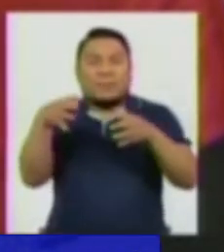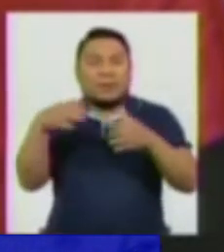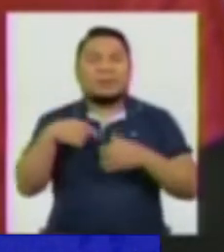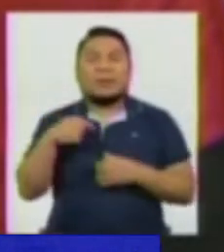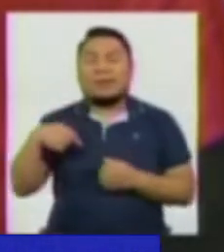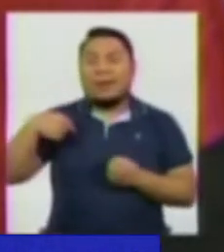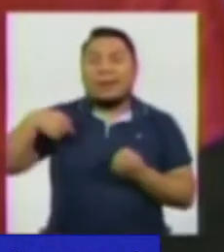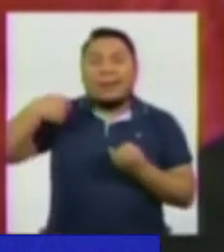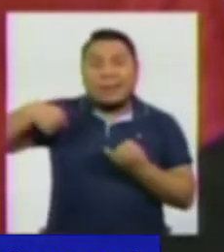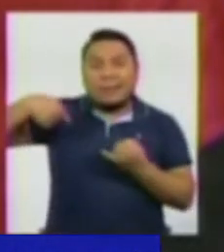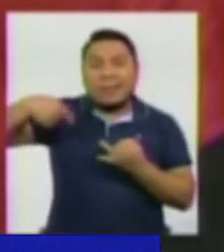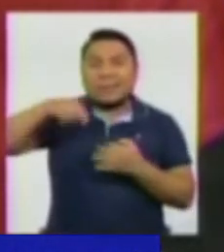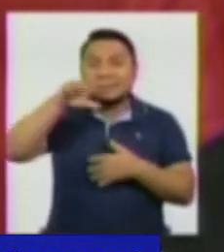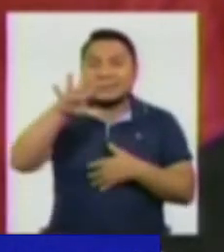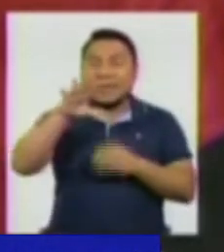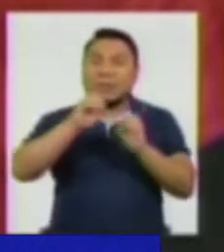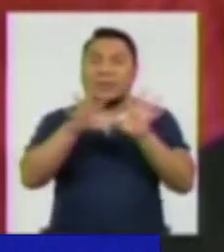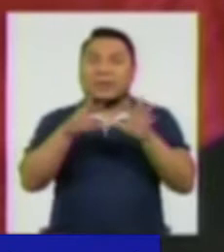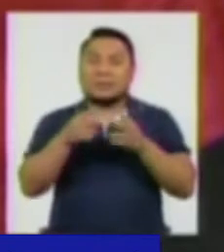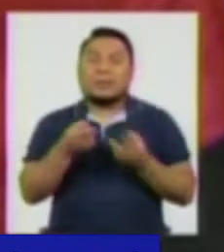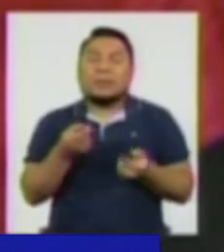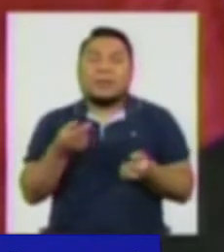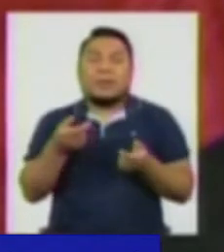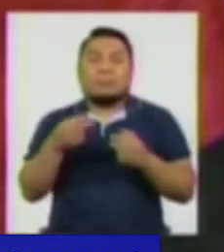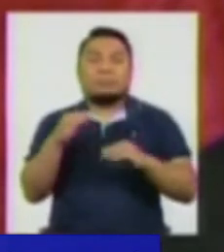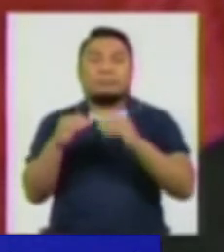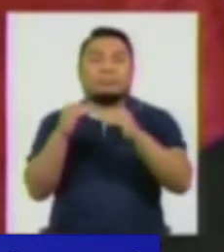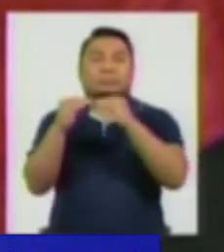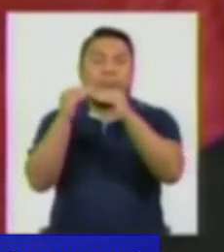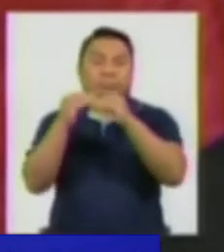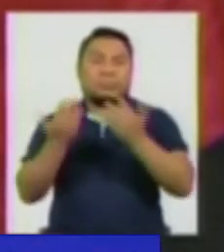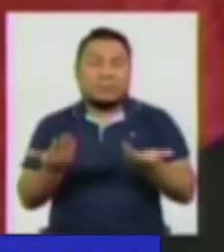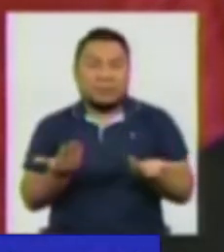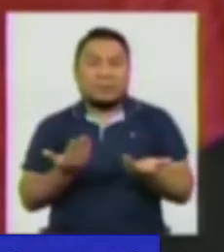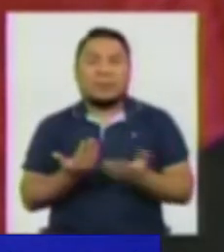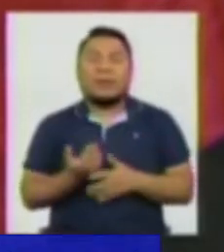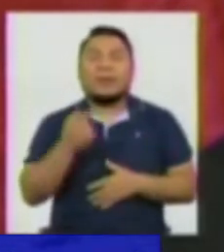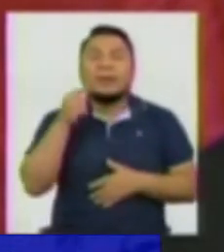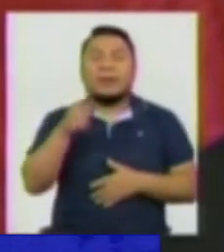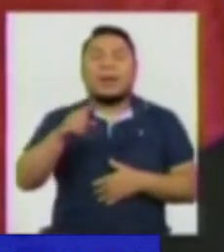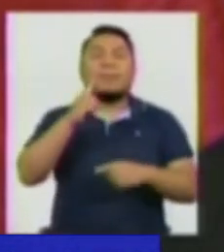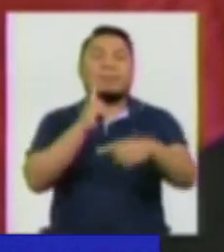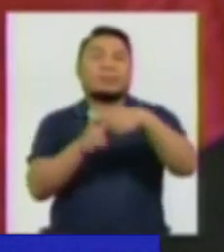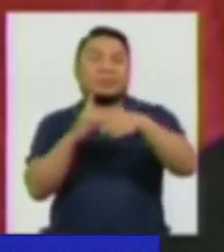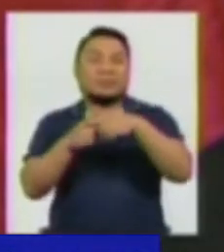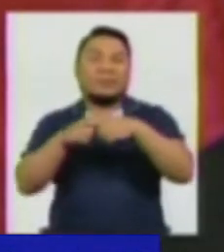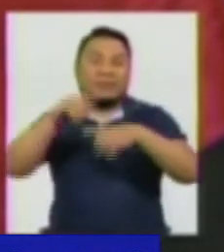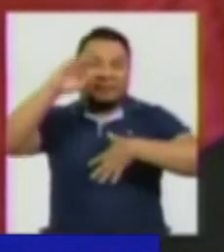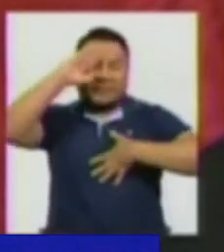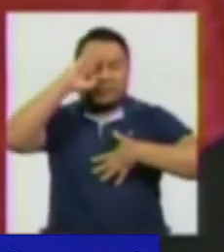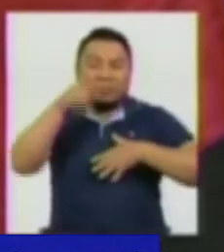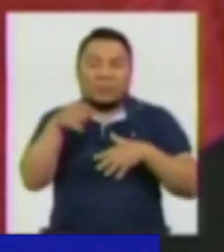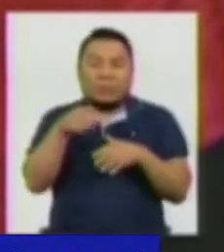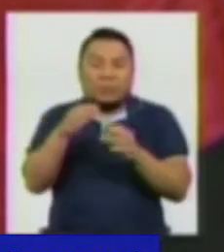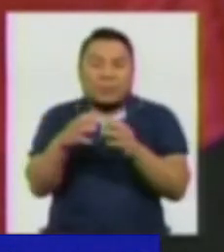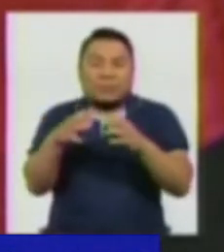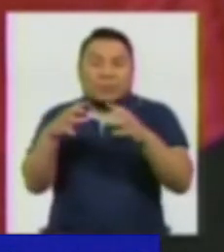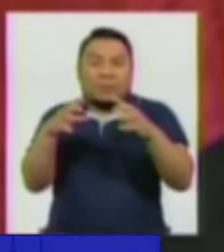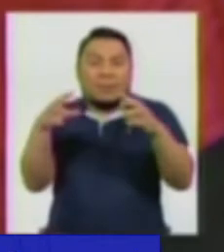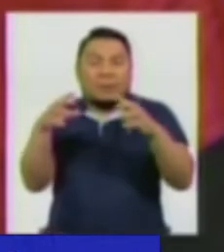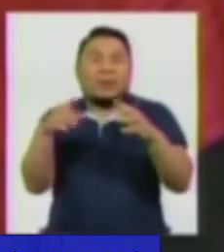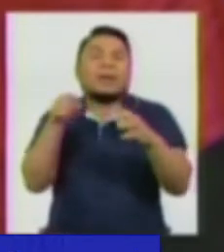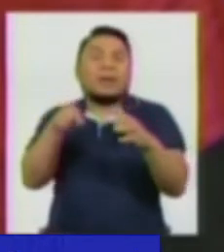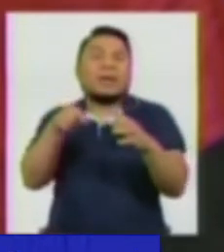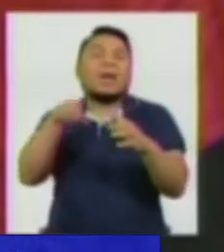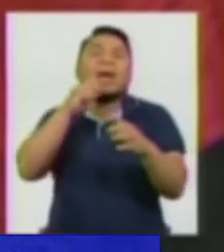5 días se duplique la cantidad de casos positivo y eso es